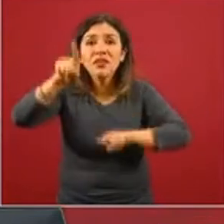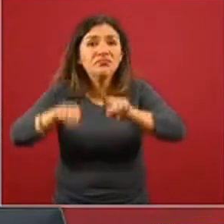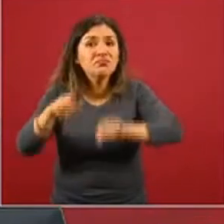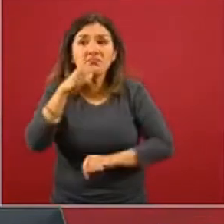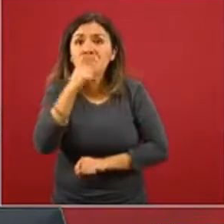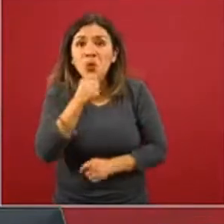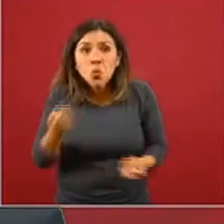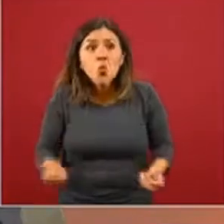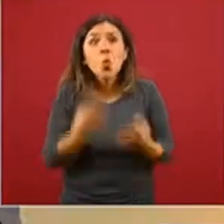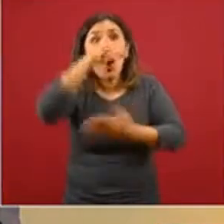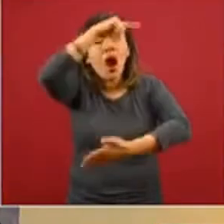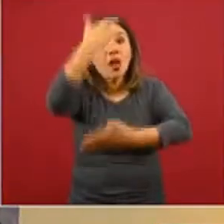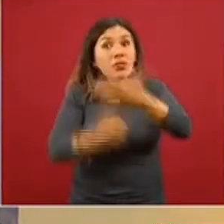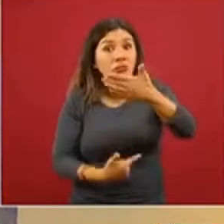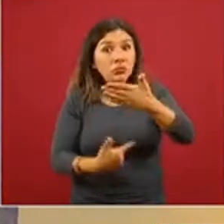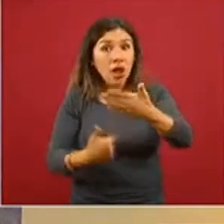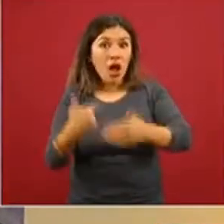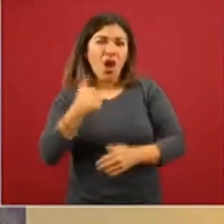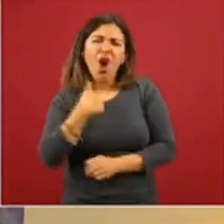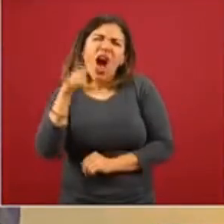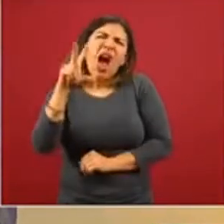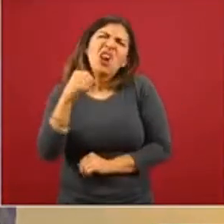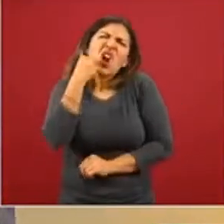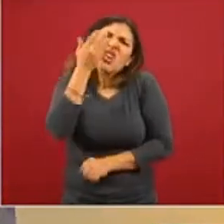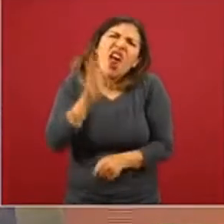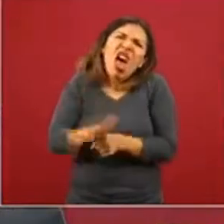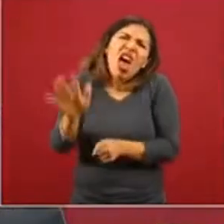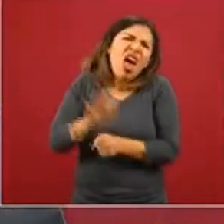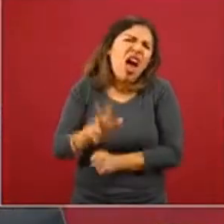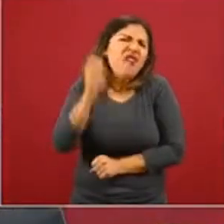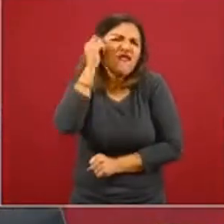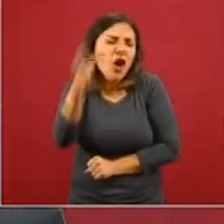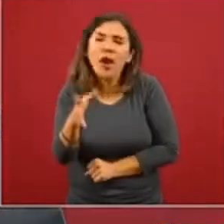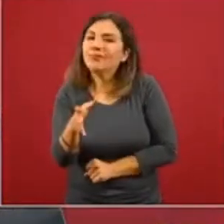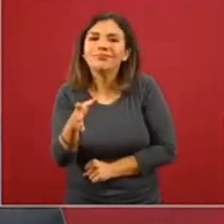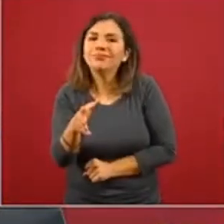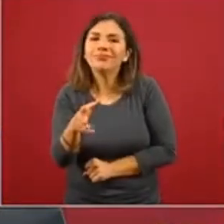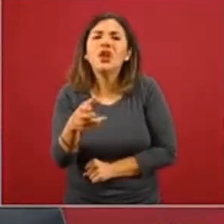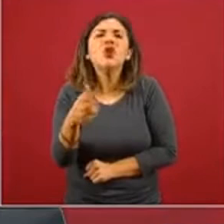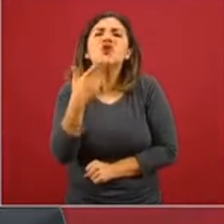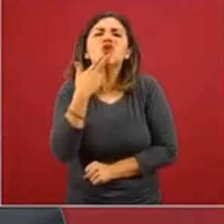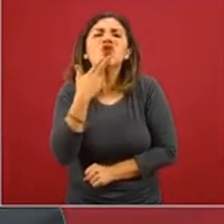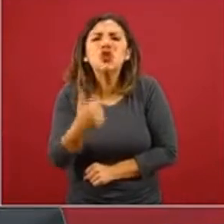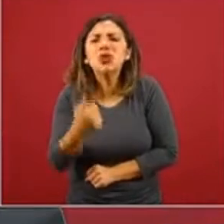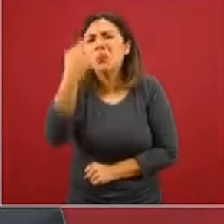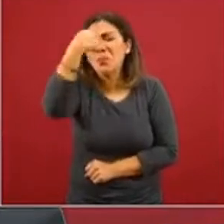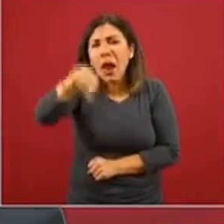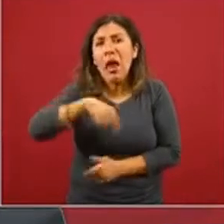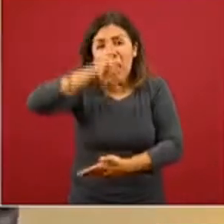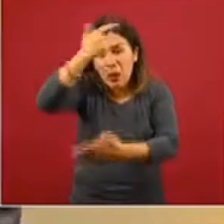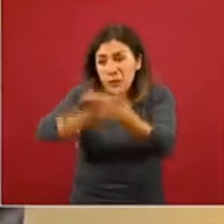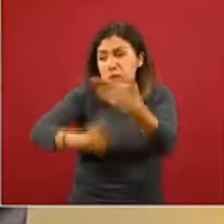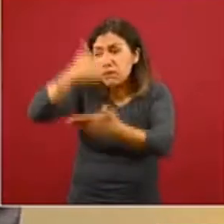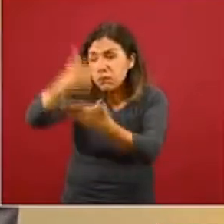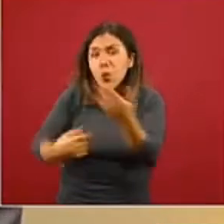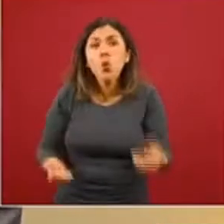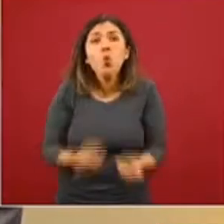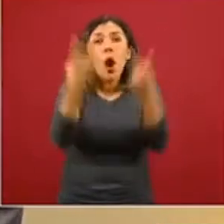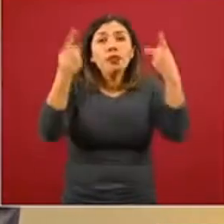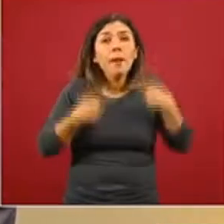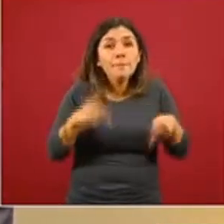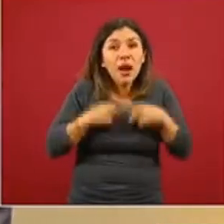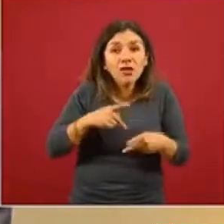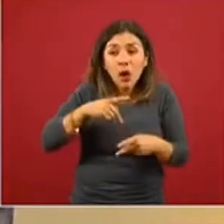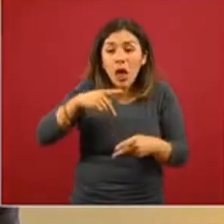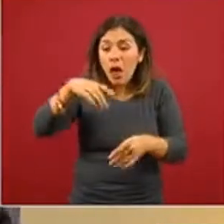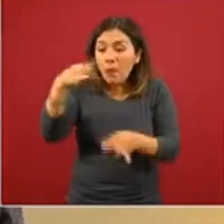Porque no se quiera, no es por esa razón. Es porque no es útil intentar medir o identificar a todos y cada